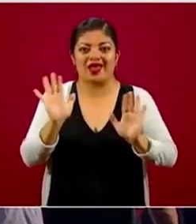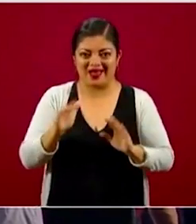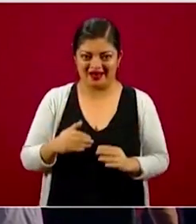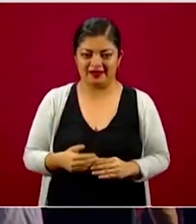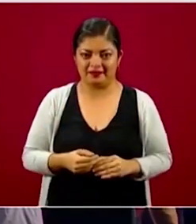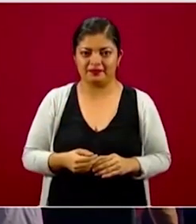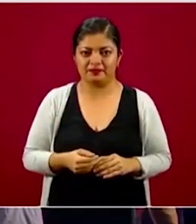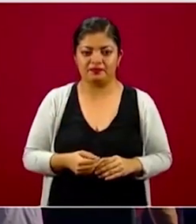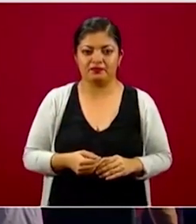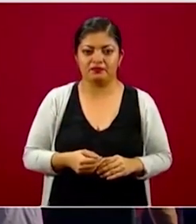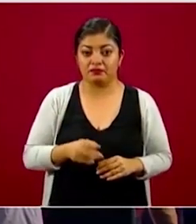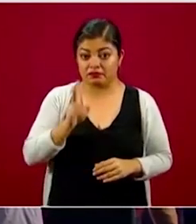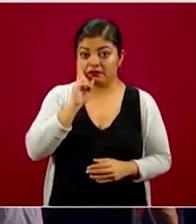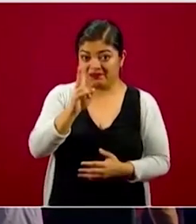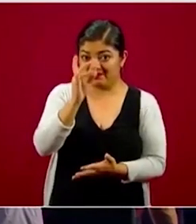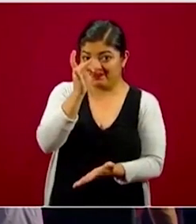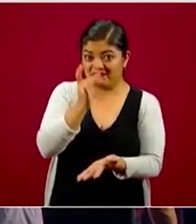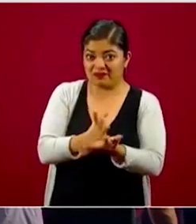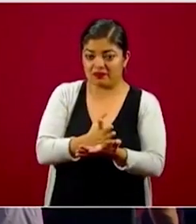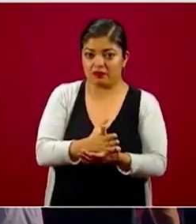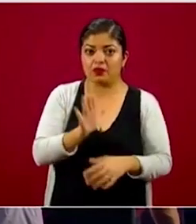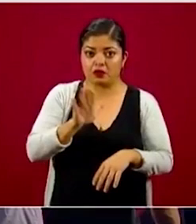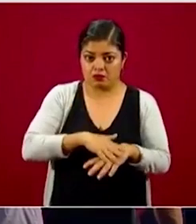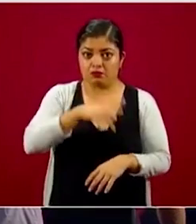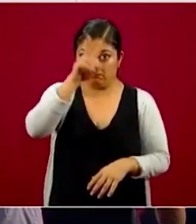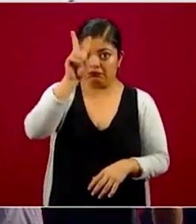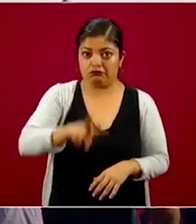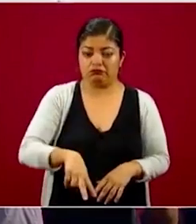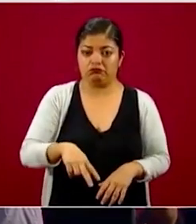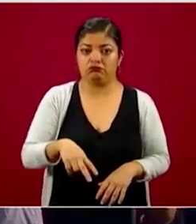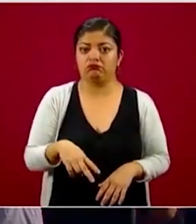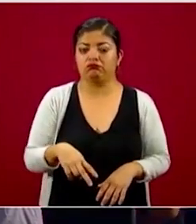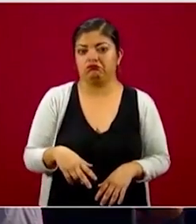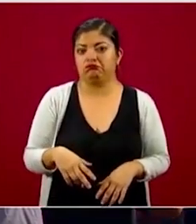no tenga ustedes porque es verdaderamente